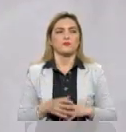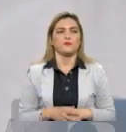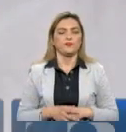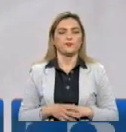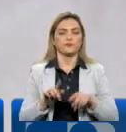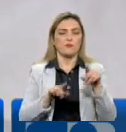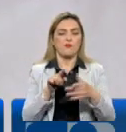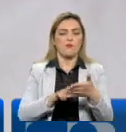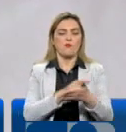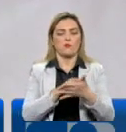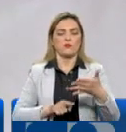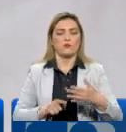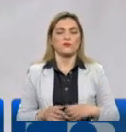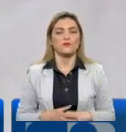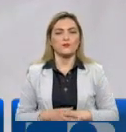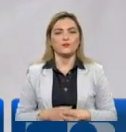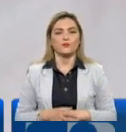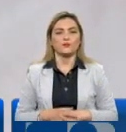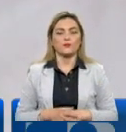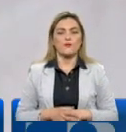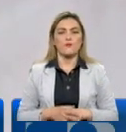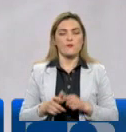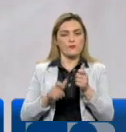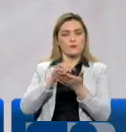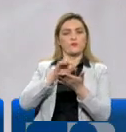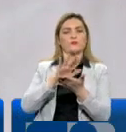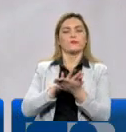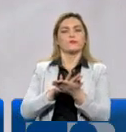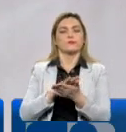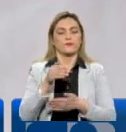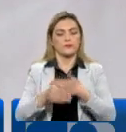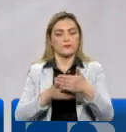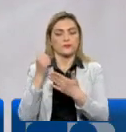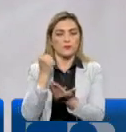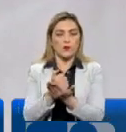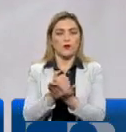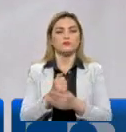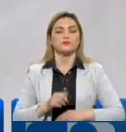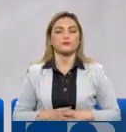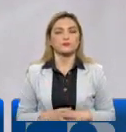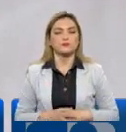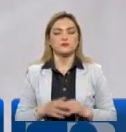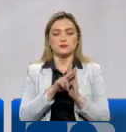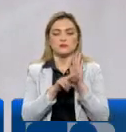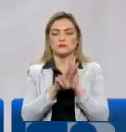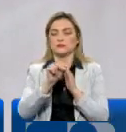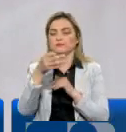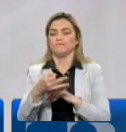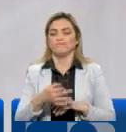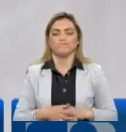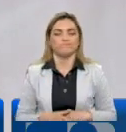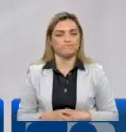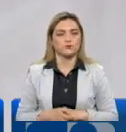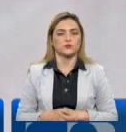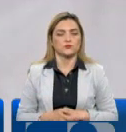fueron canceladas porque todas las personas que aplican justamente al proceso de matriculación no cumplen con todos los requisitos.